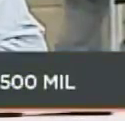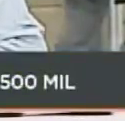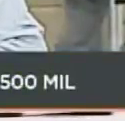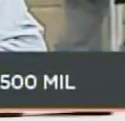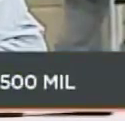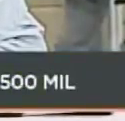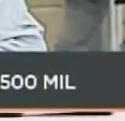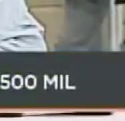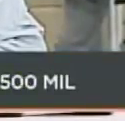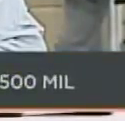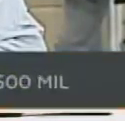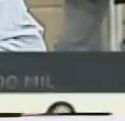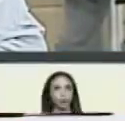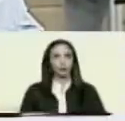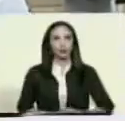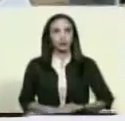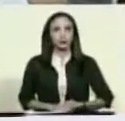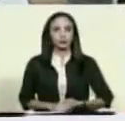3 meses.